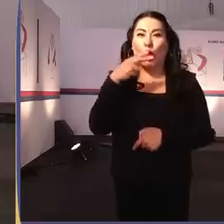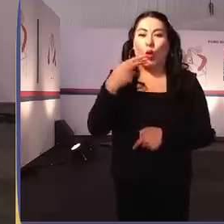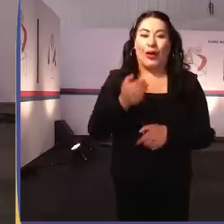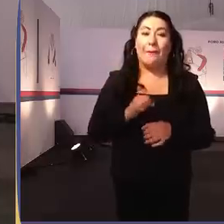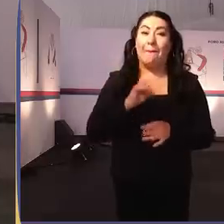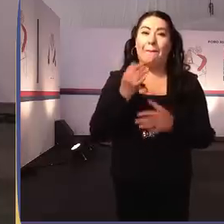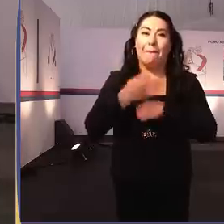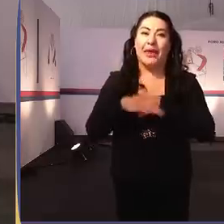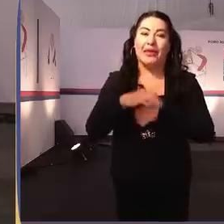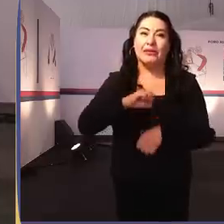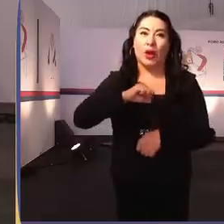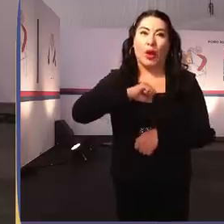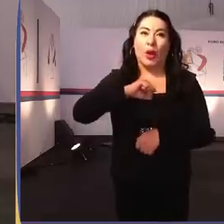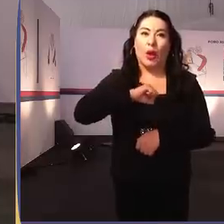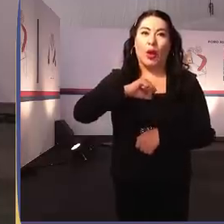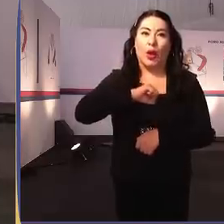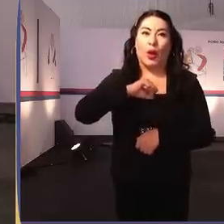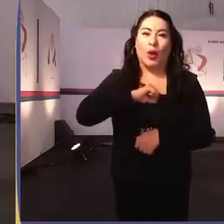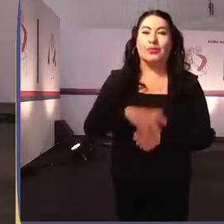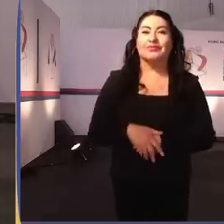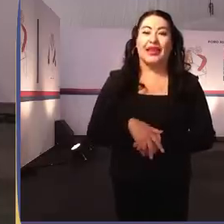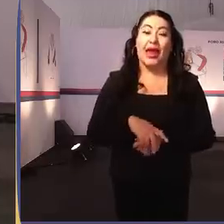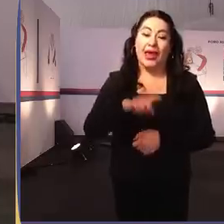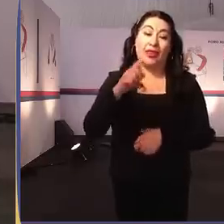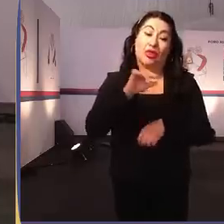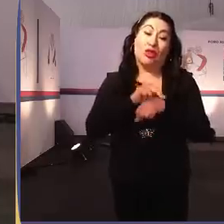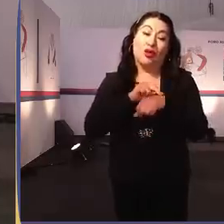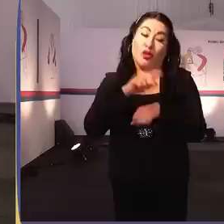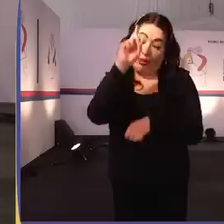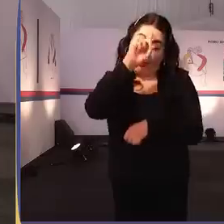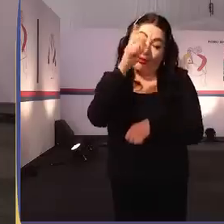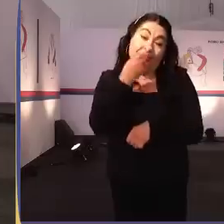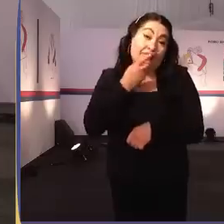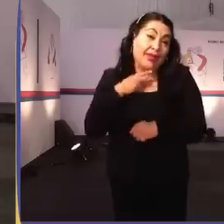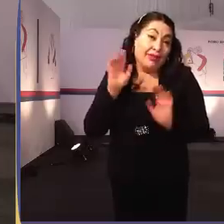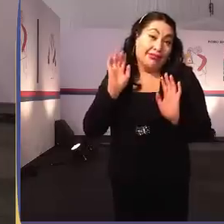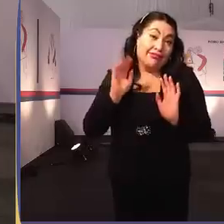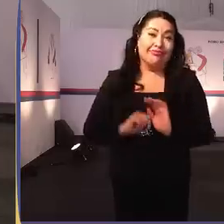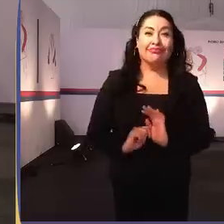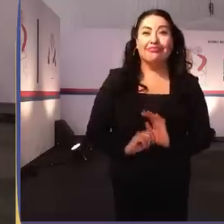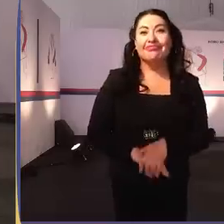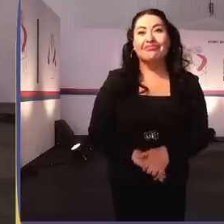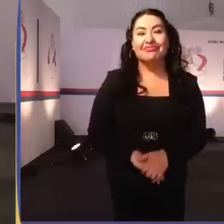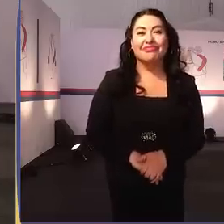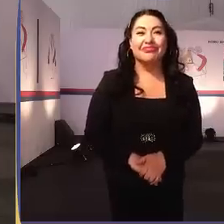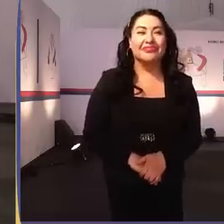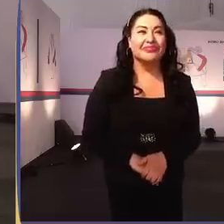ataque de tos, por recomendación médica lo hago, no es broma.